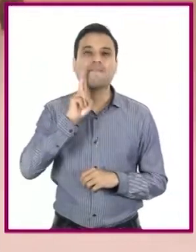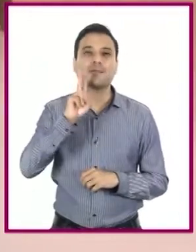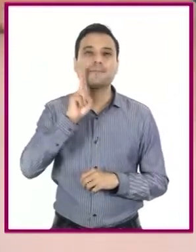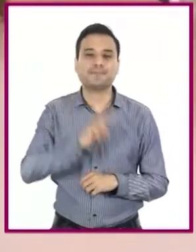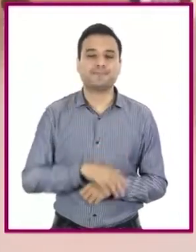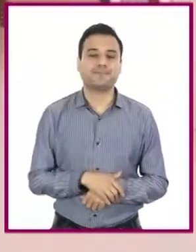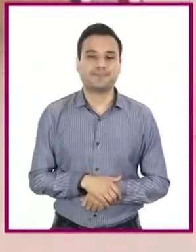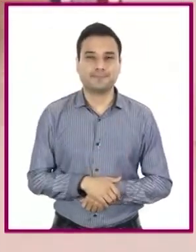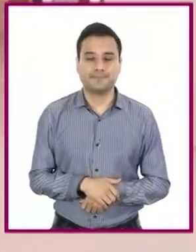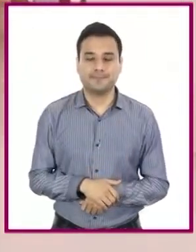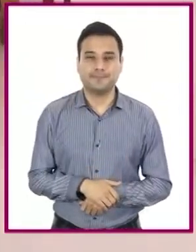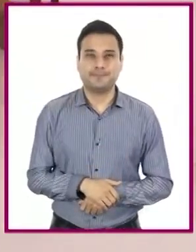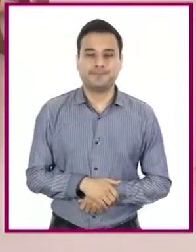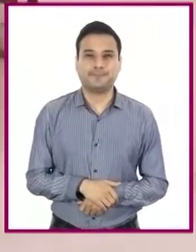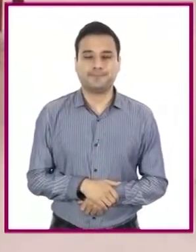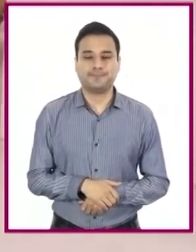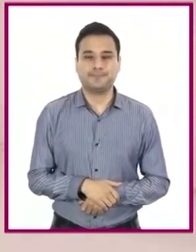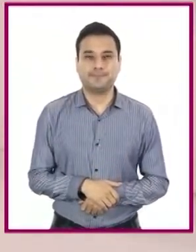Vamos.